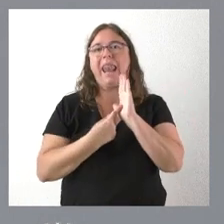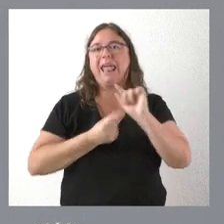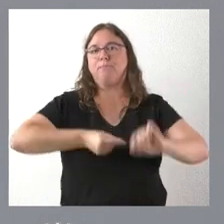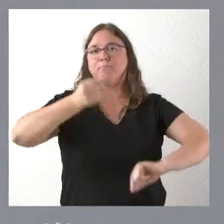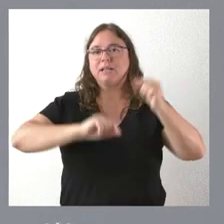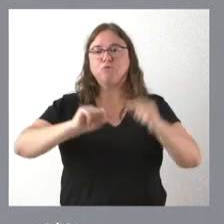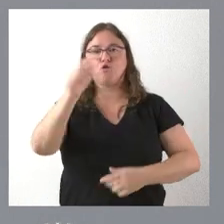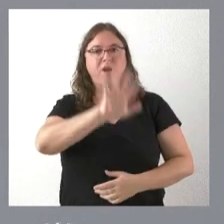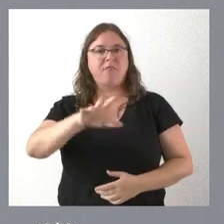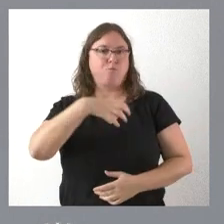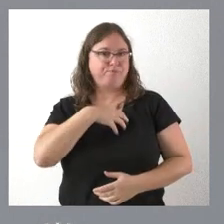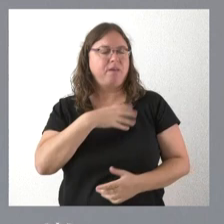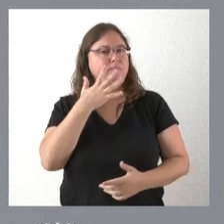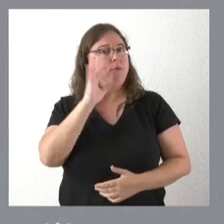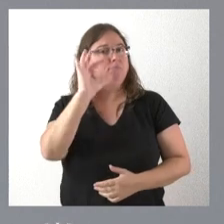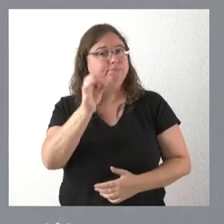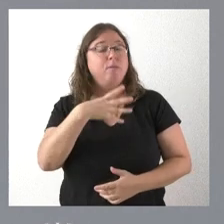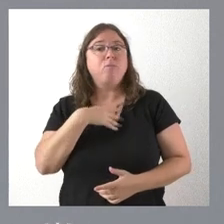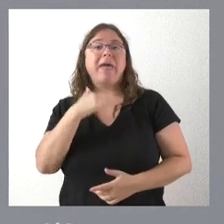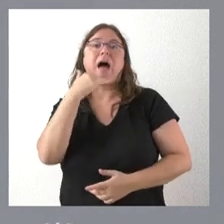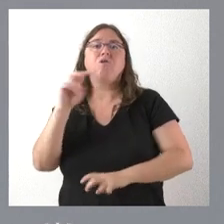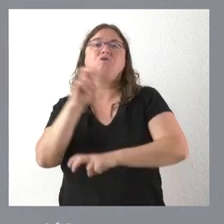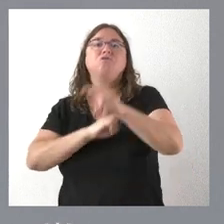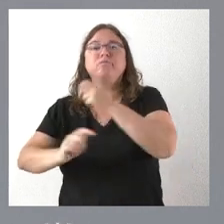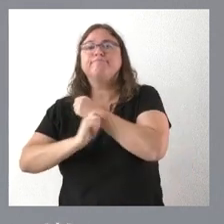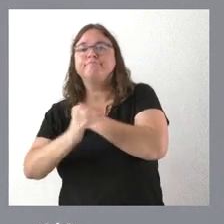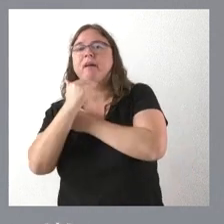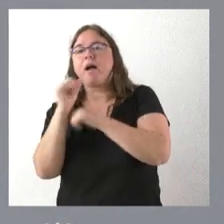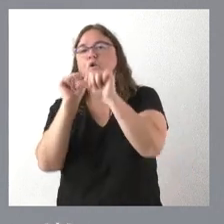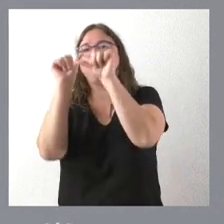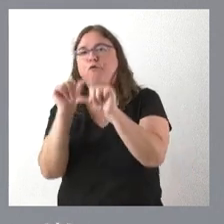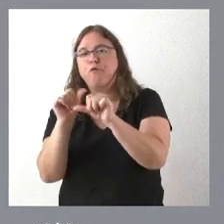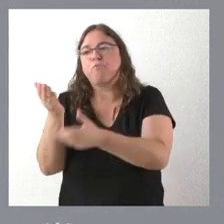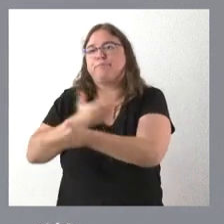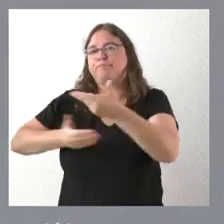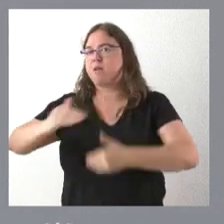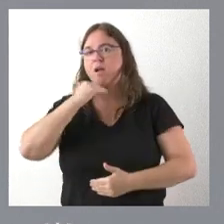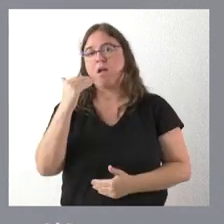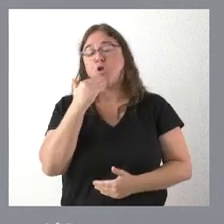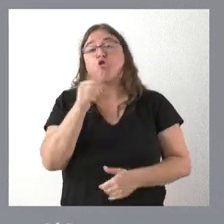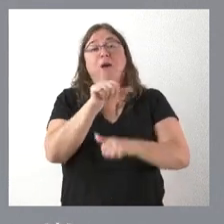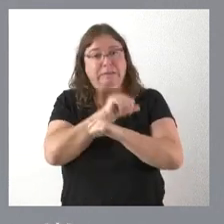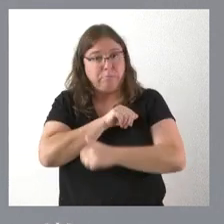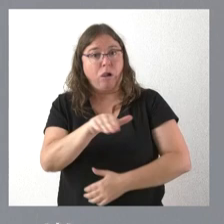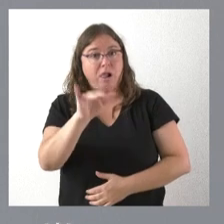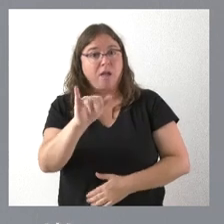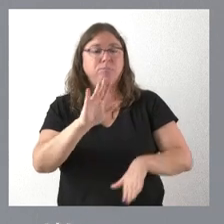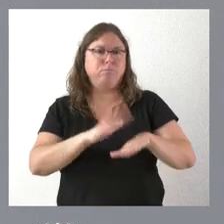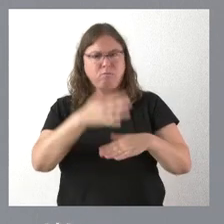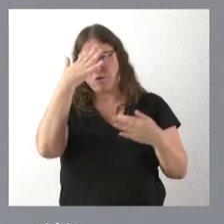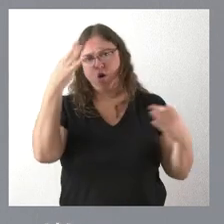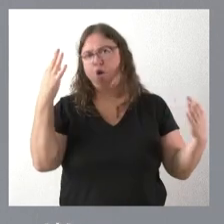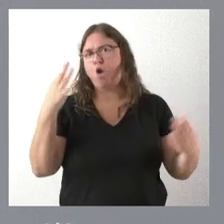del ámbito nacional Pero también es verdad que podrían buscarse algún tipo de fórmulas o mecanismos de colaboración Yo espero que existan porque lógicamente